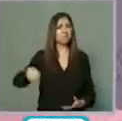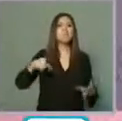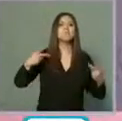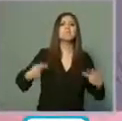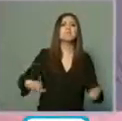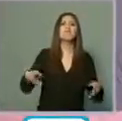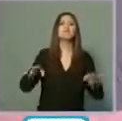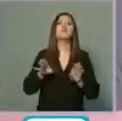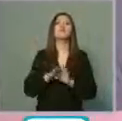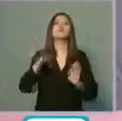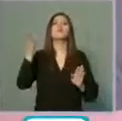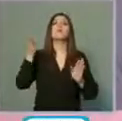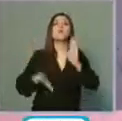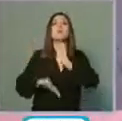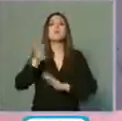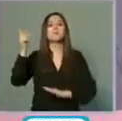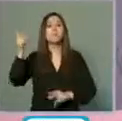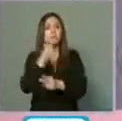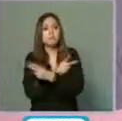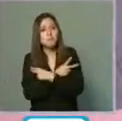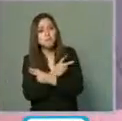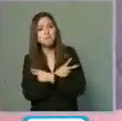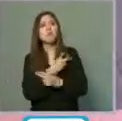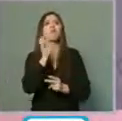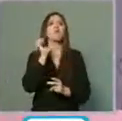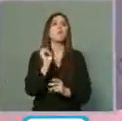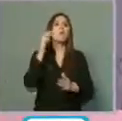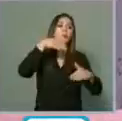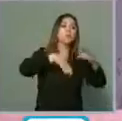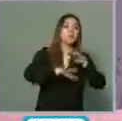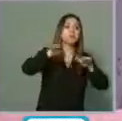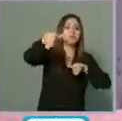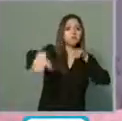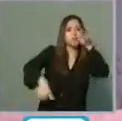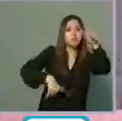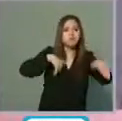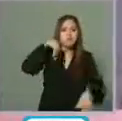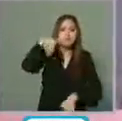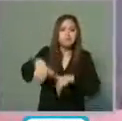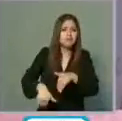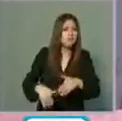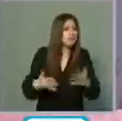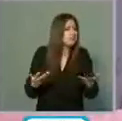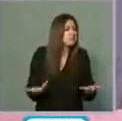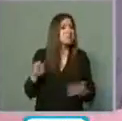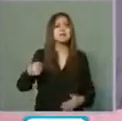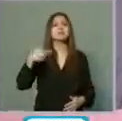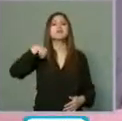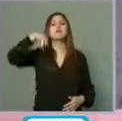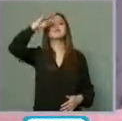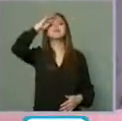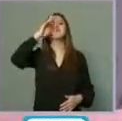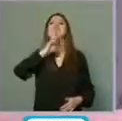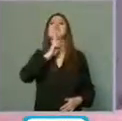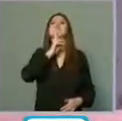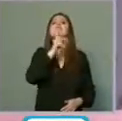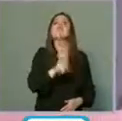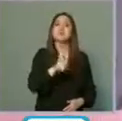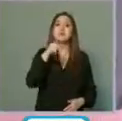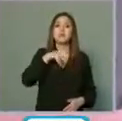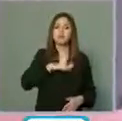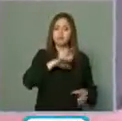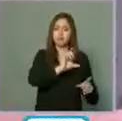ir de vacaciones, de meternos a la alberca, de poder ir a la playa. Entonces, pues bueno, qué mejor que tener los